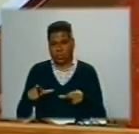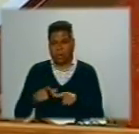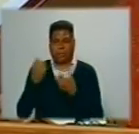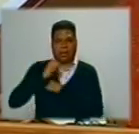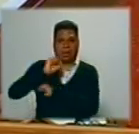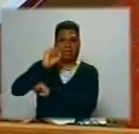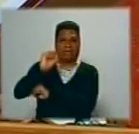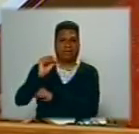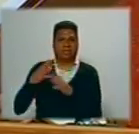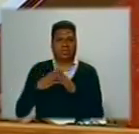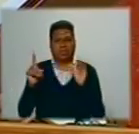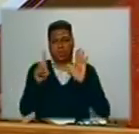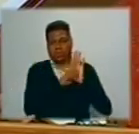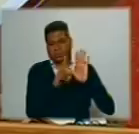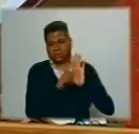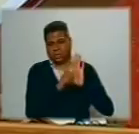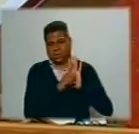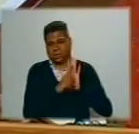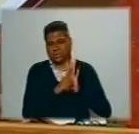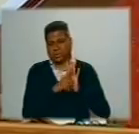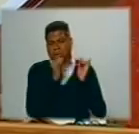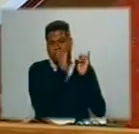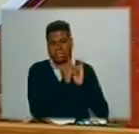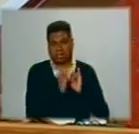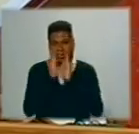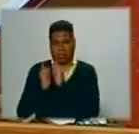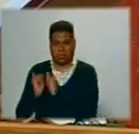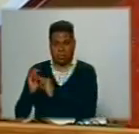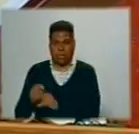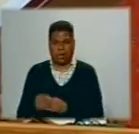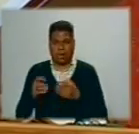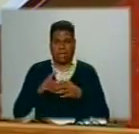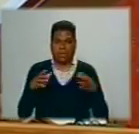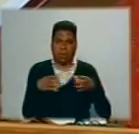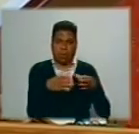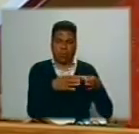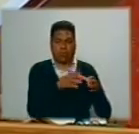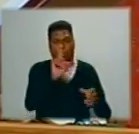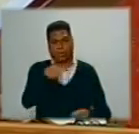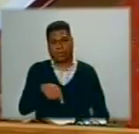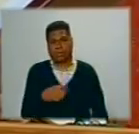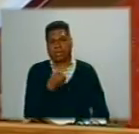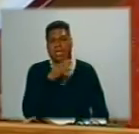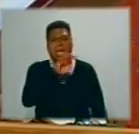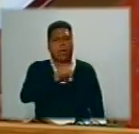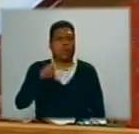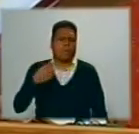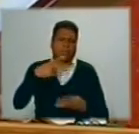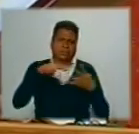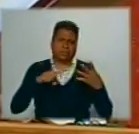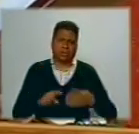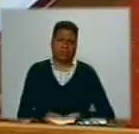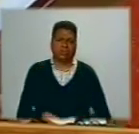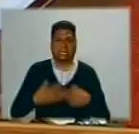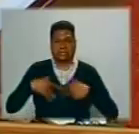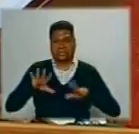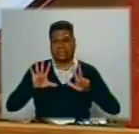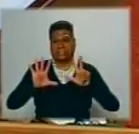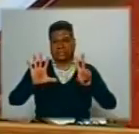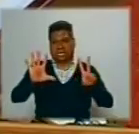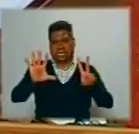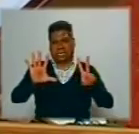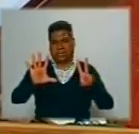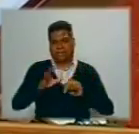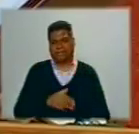de sus derechos e intereses individuales, colectivos y difusos en el acceso a bienes y servicios. 10. A acceder a